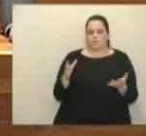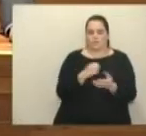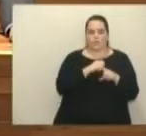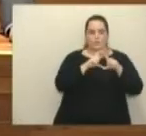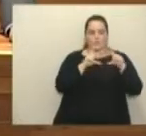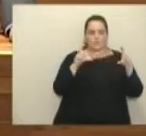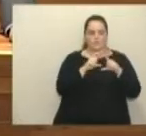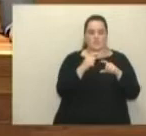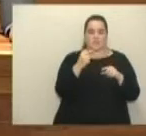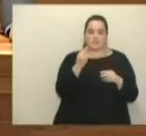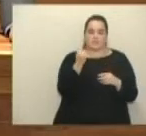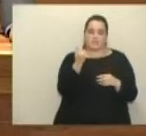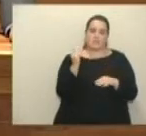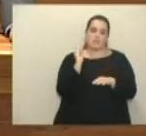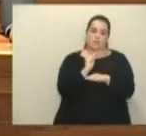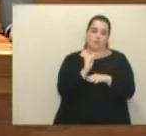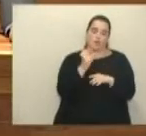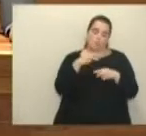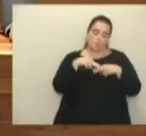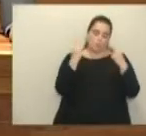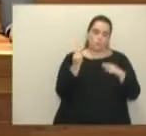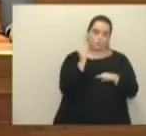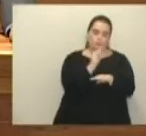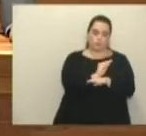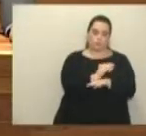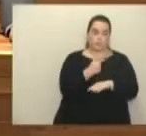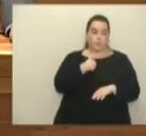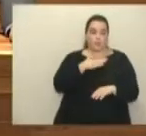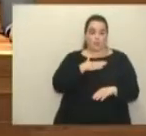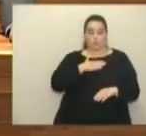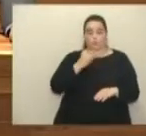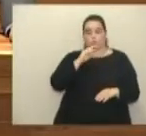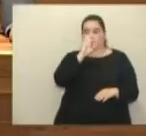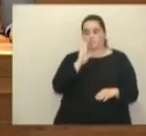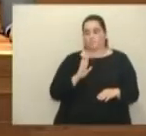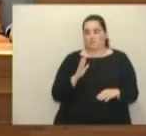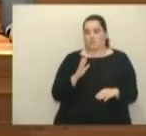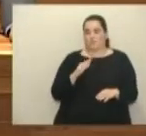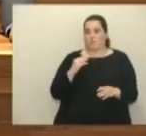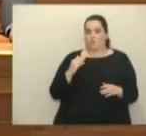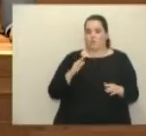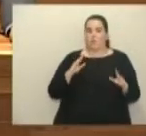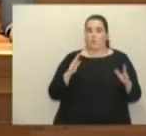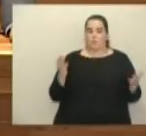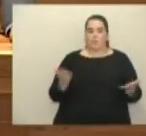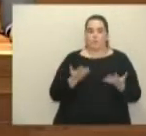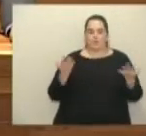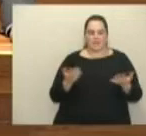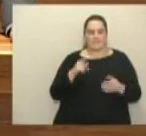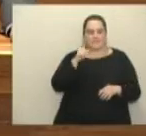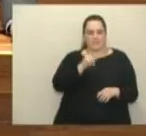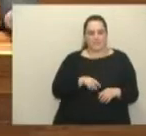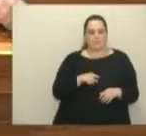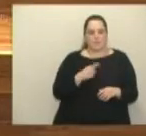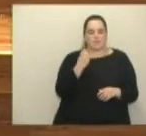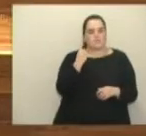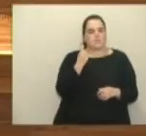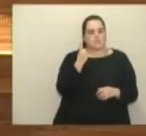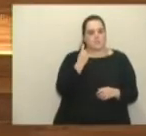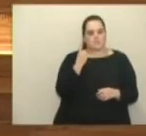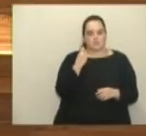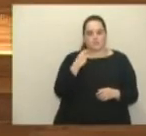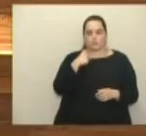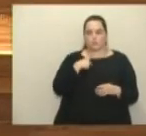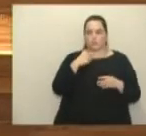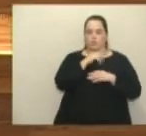con fondos públicos. Nos parece que eso es también absolutamente urgente y necesario. Y vuelvo a decir, espero que ustedes lo